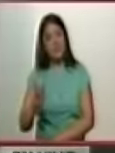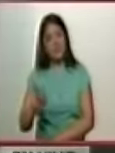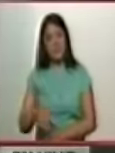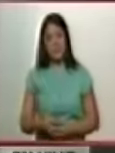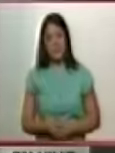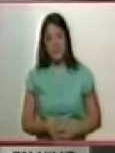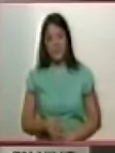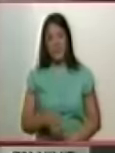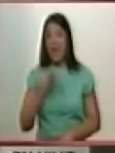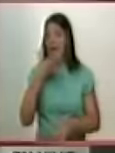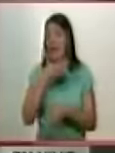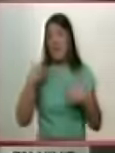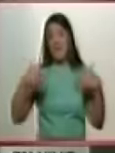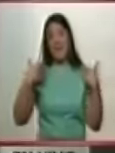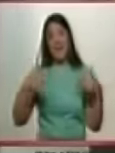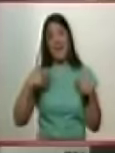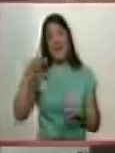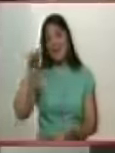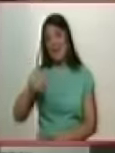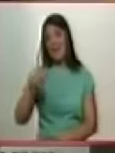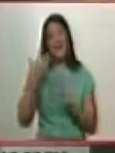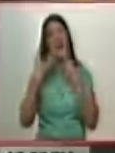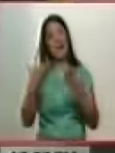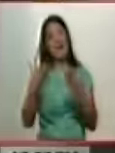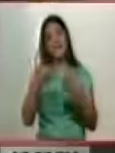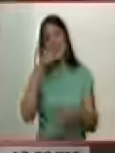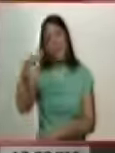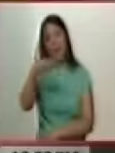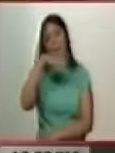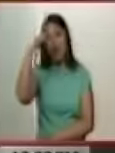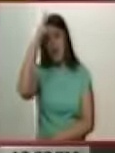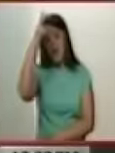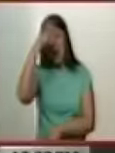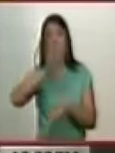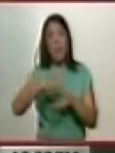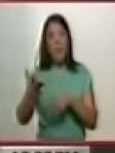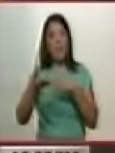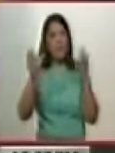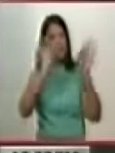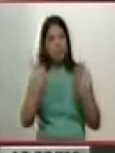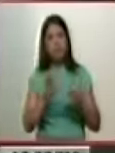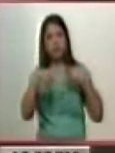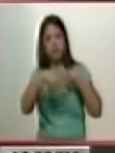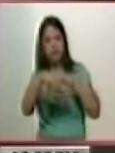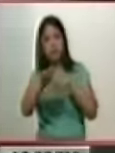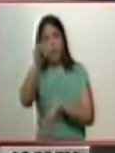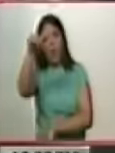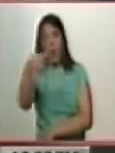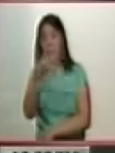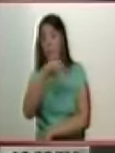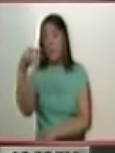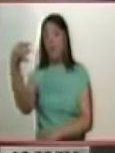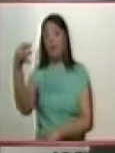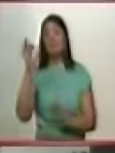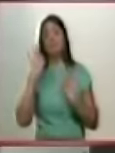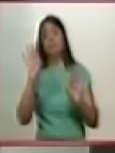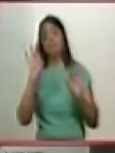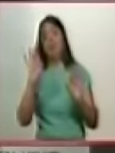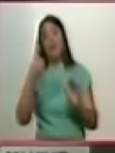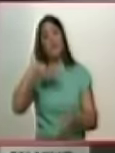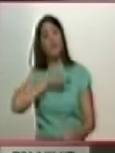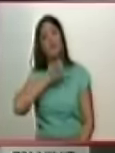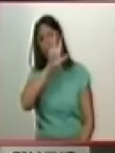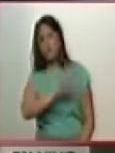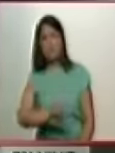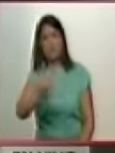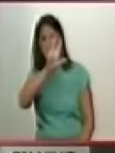Nacional. Contento de estar aquí, agradecido con todo el pueblo de Falcón por la movilización extraordinaria de hoy. Y dispuestos todos en